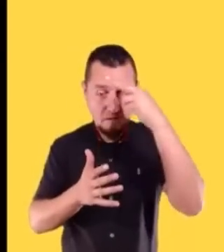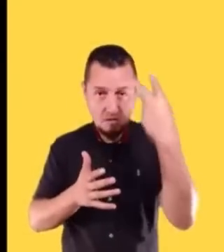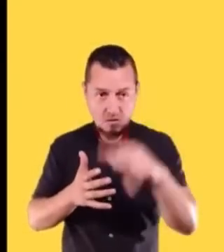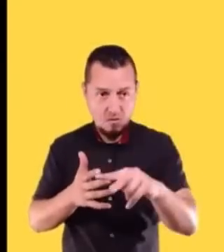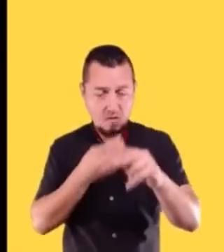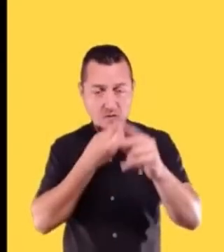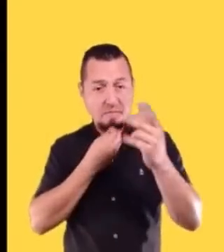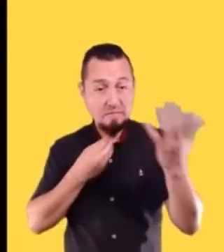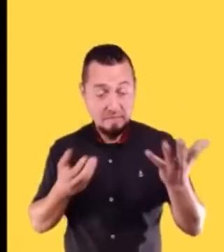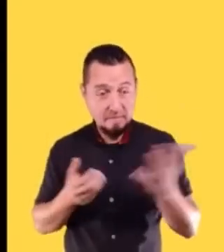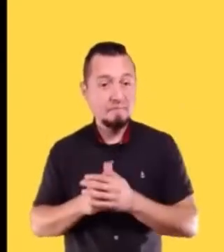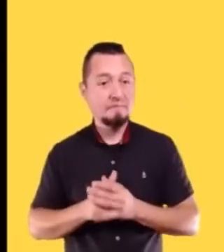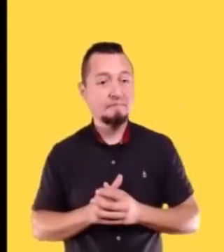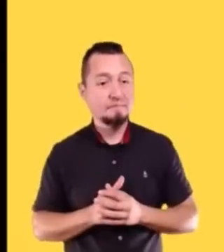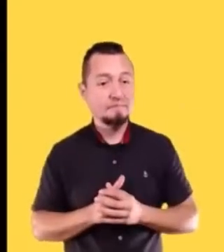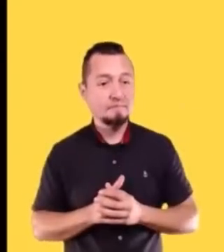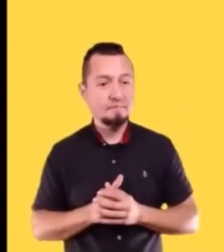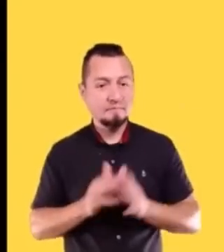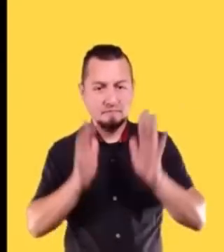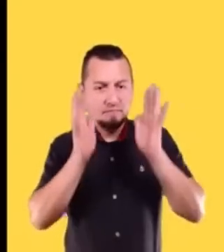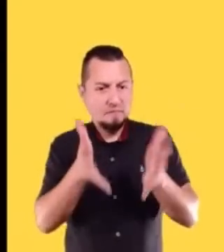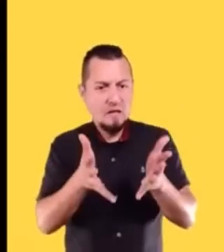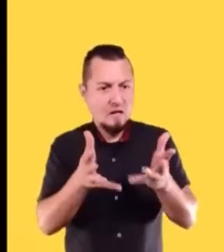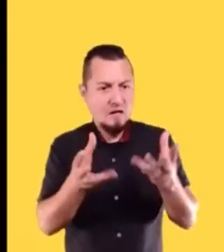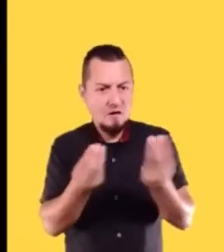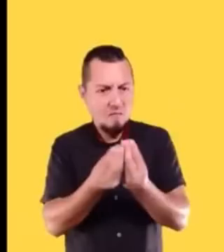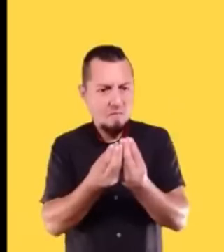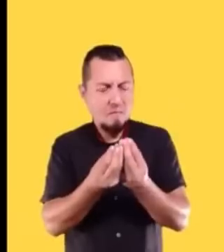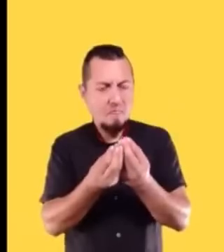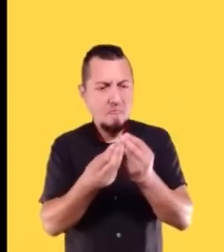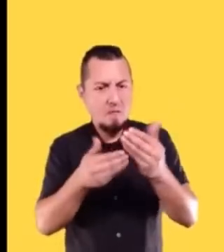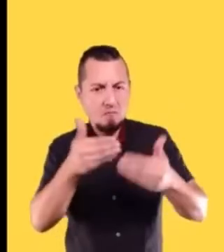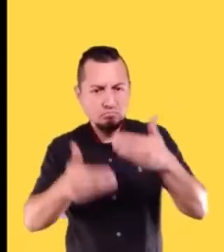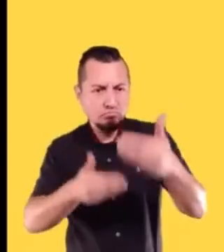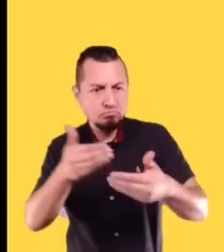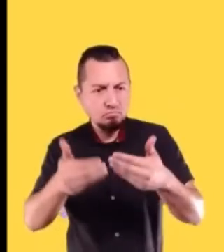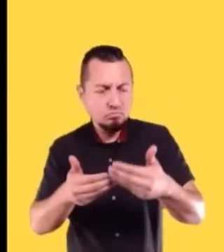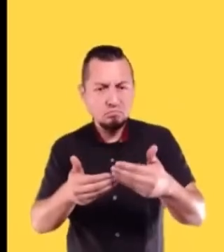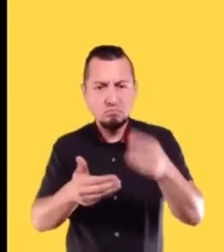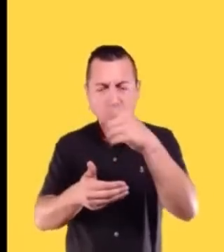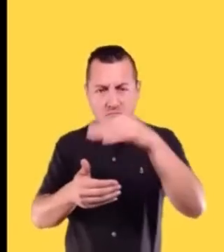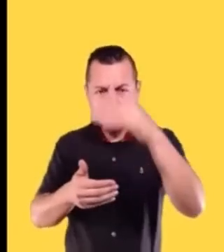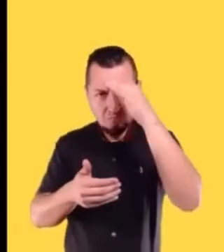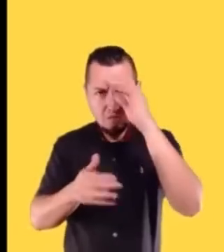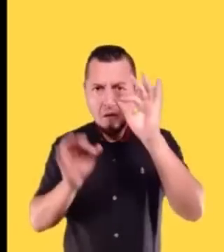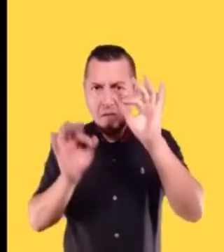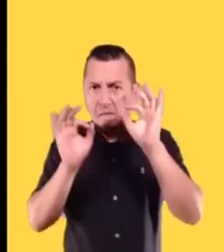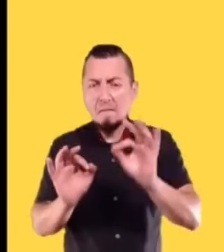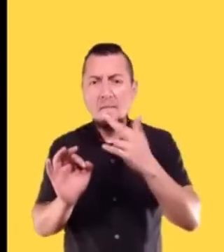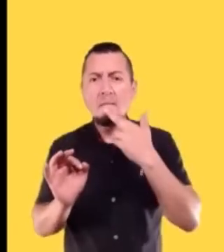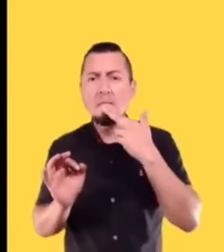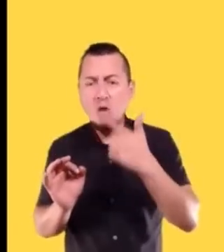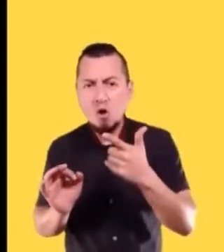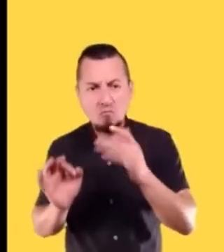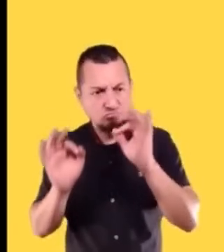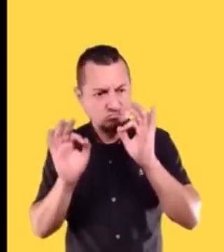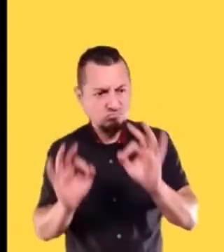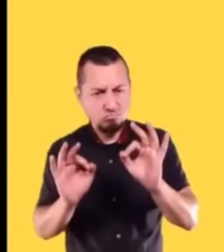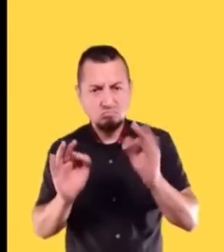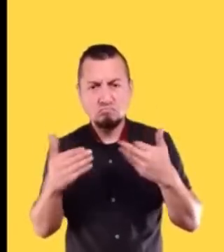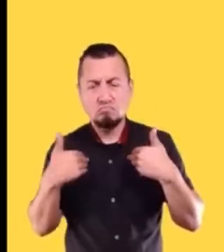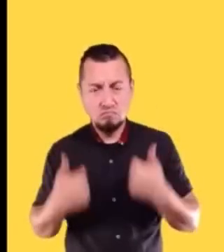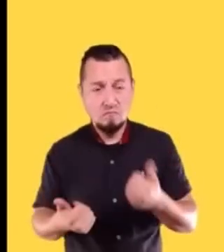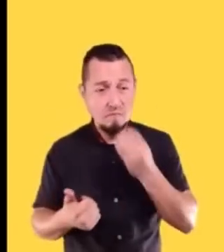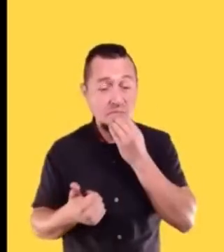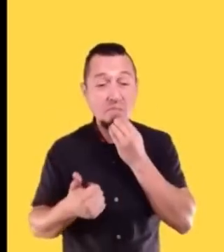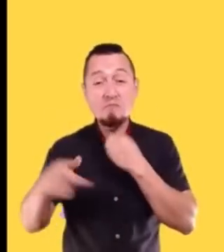Entonces, eso ya pasó, eso ya sucedió y por eso creemos que es muy importante entender que lo que se está